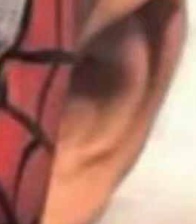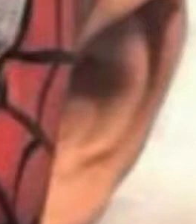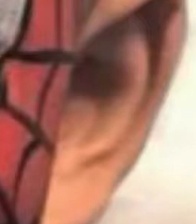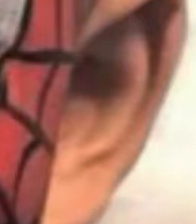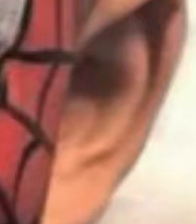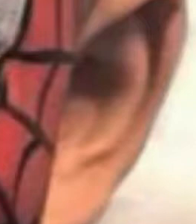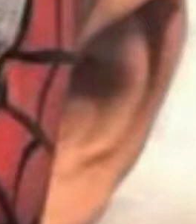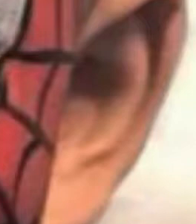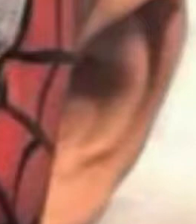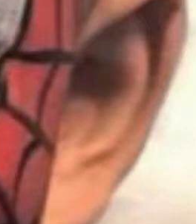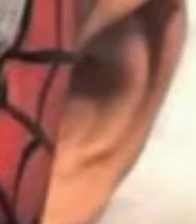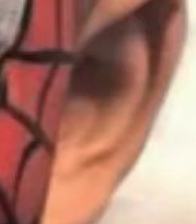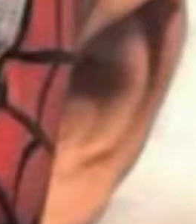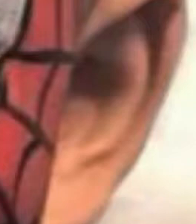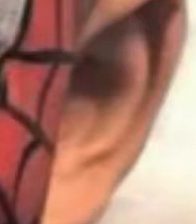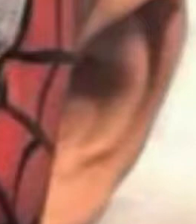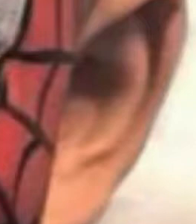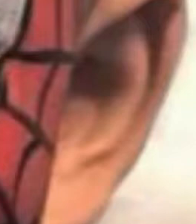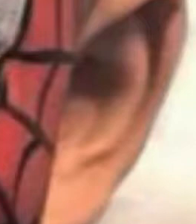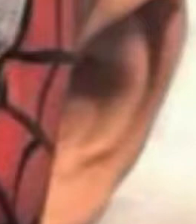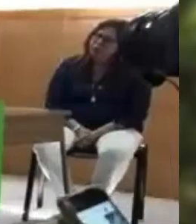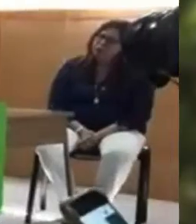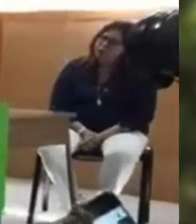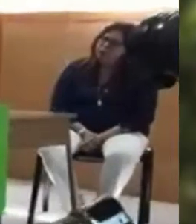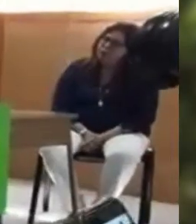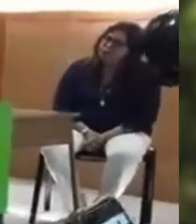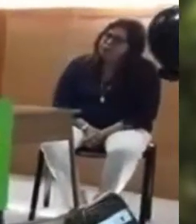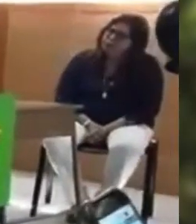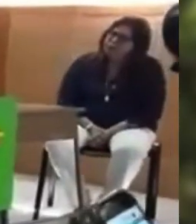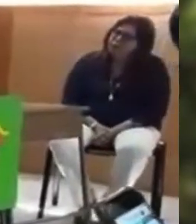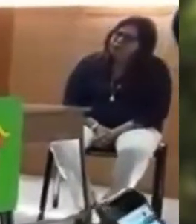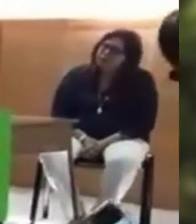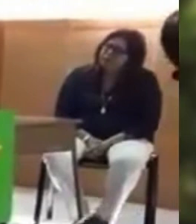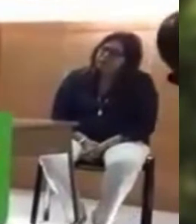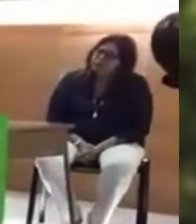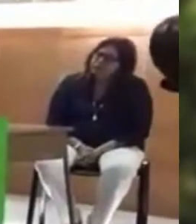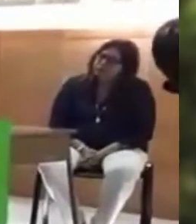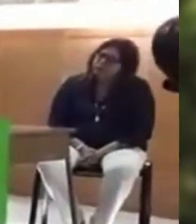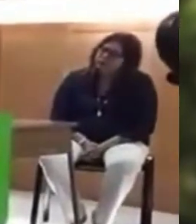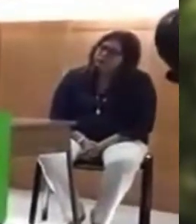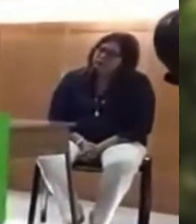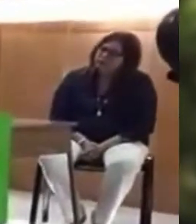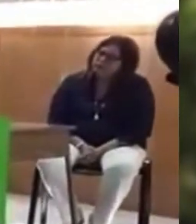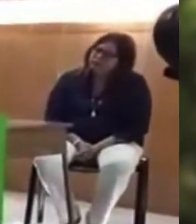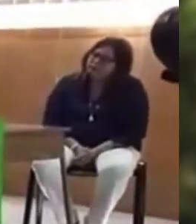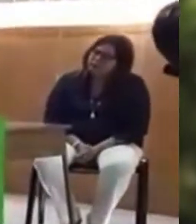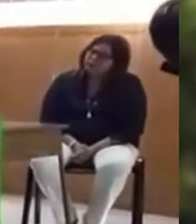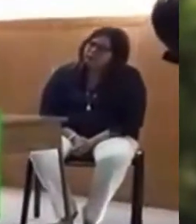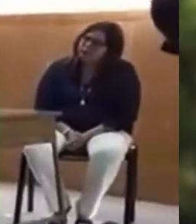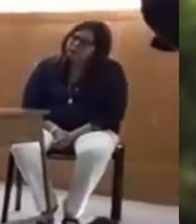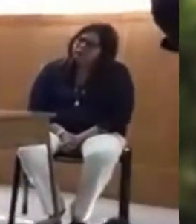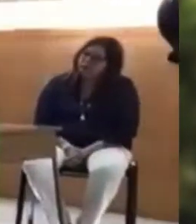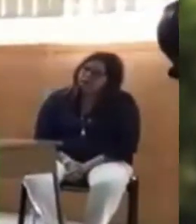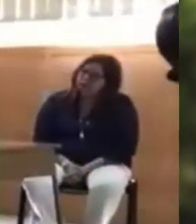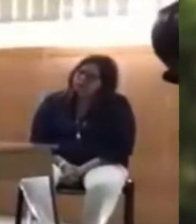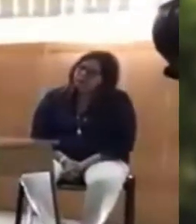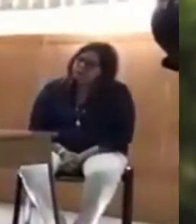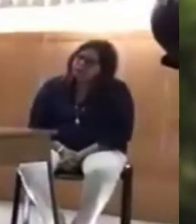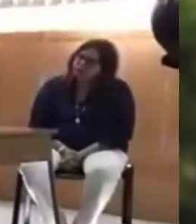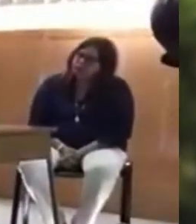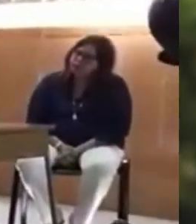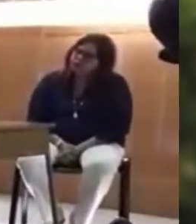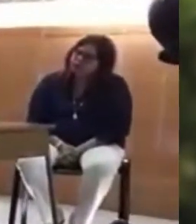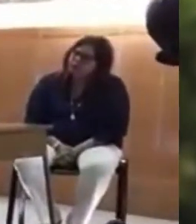autoridades. Contó con las quimios, los exámenes, El